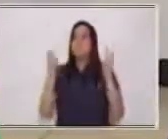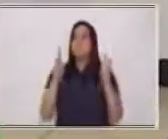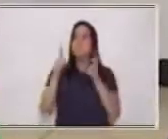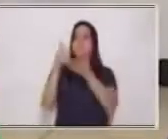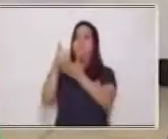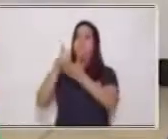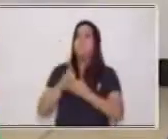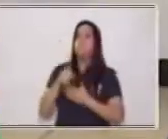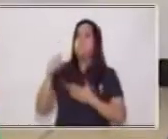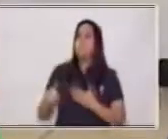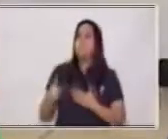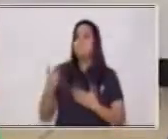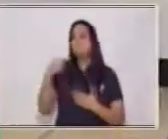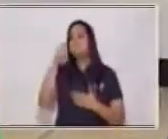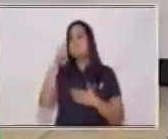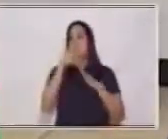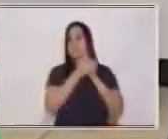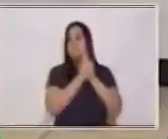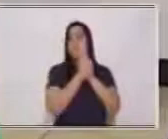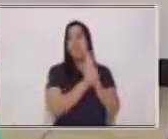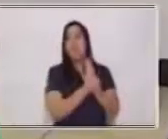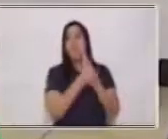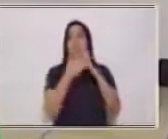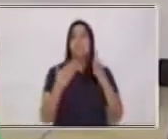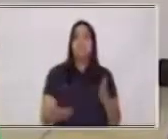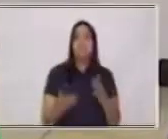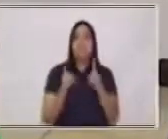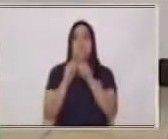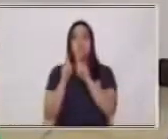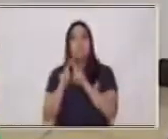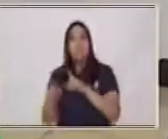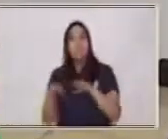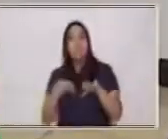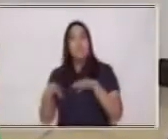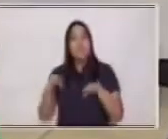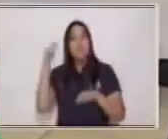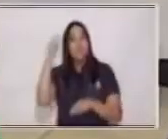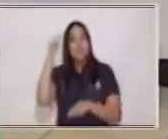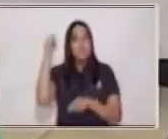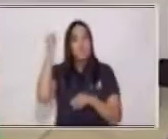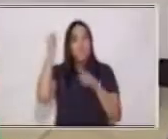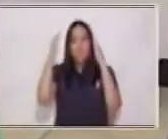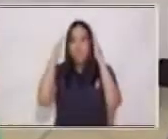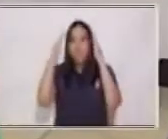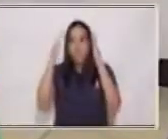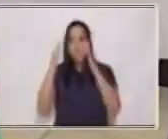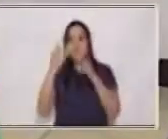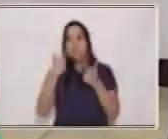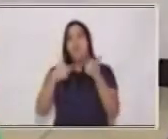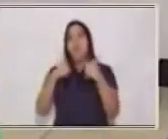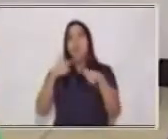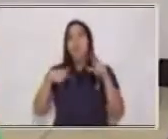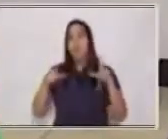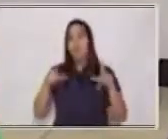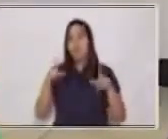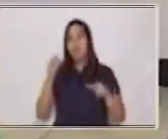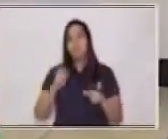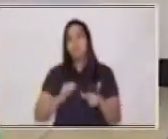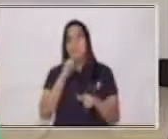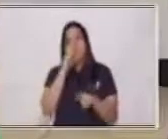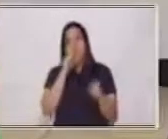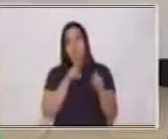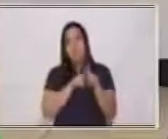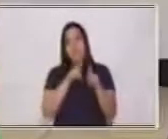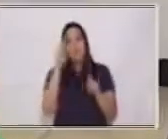a ejercitar sus habilidades y destrezas como la atención, memoria y habilidades lingüísticas. Antes de empezar,